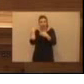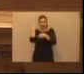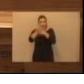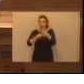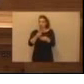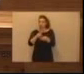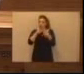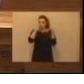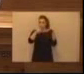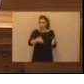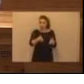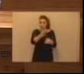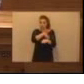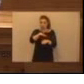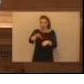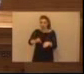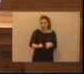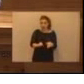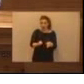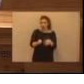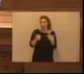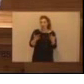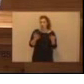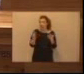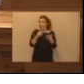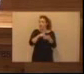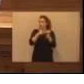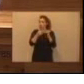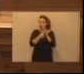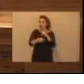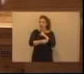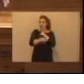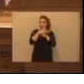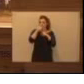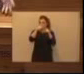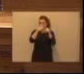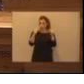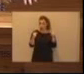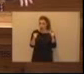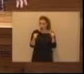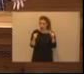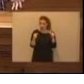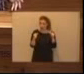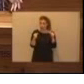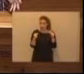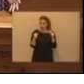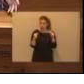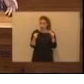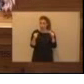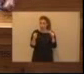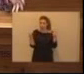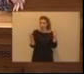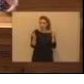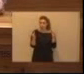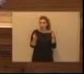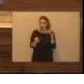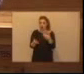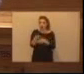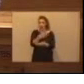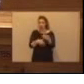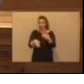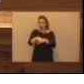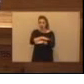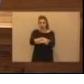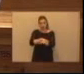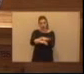pediría que dejaran de ponerse al frente de los proyectos estratégicos para Asturias, que se pusieran al lado, por lo tanto, se pusieran al lado del Gobierno para sacar estos